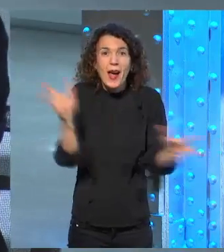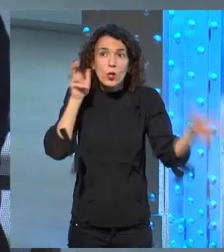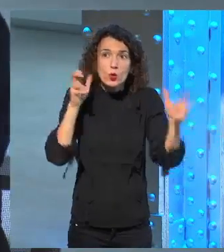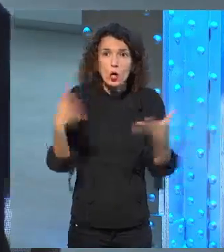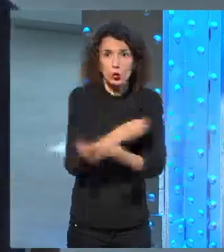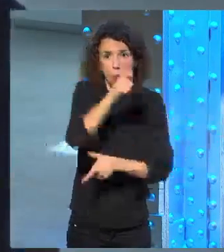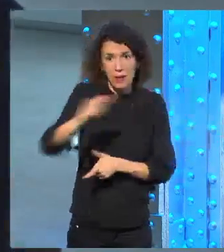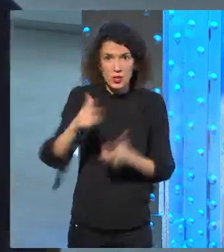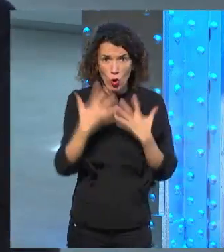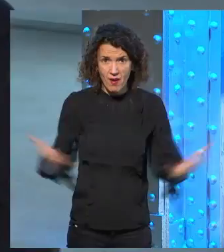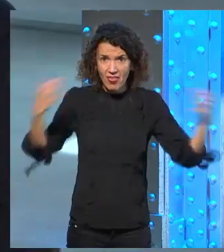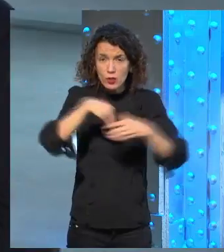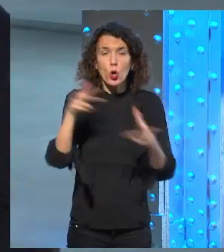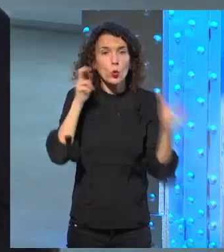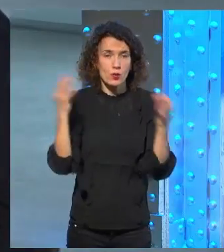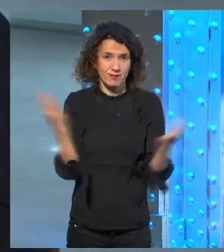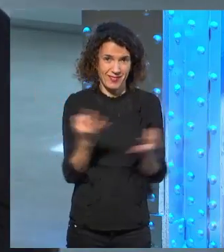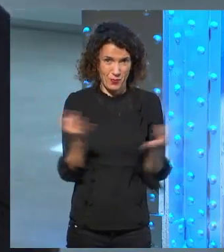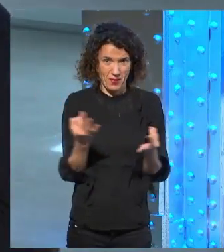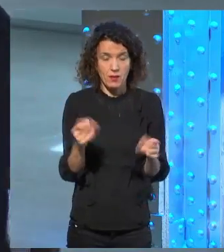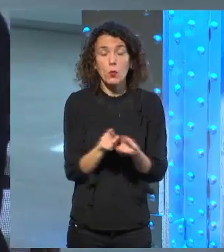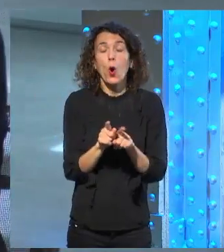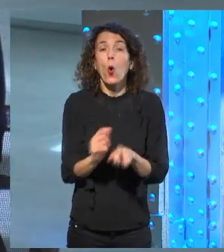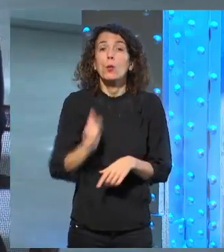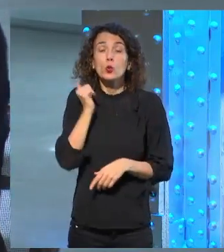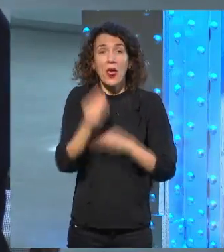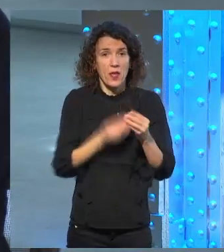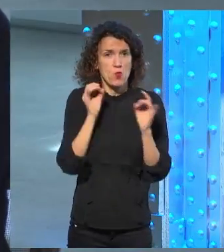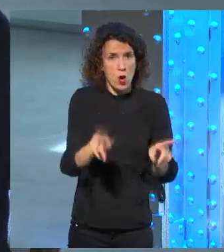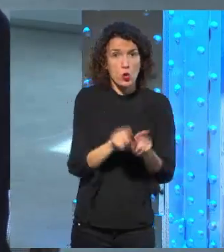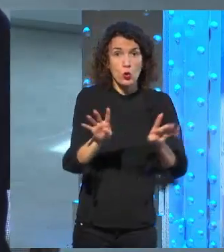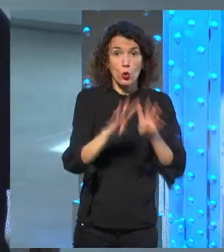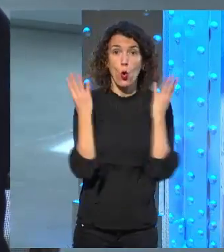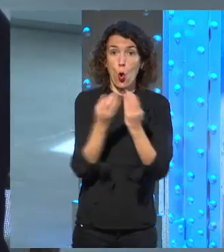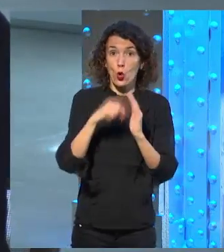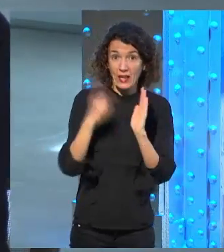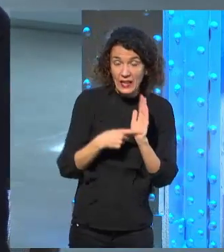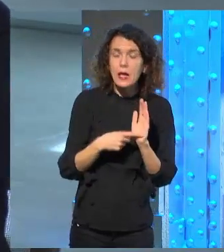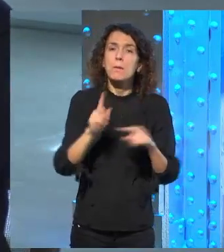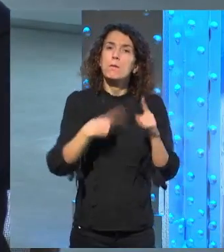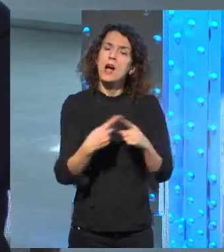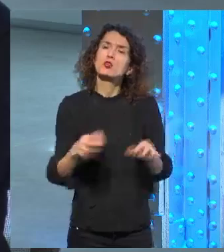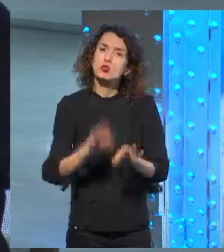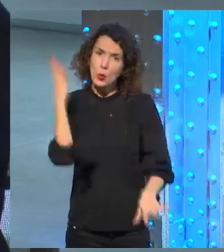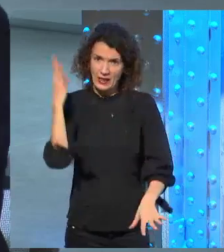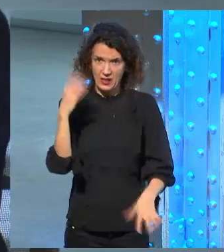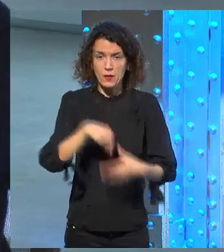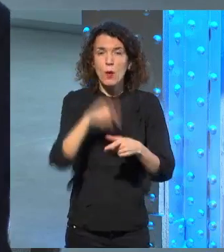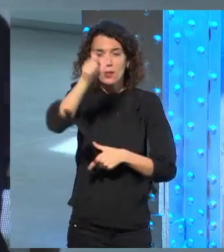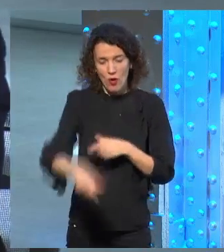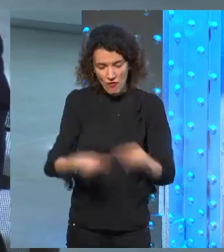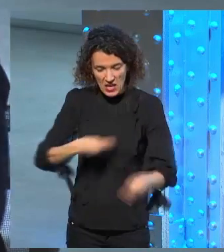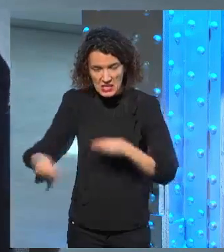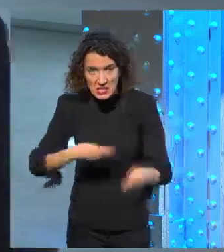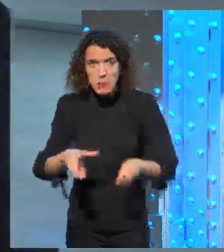de todos los que estamos interviniendo. Cuando tienes la oportunidad de hacer lo mismo con una orquesta, y además tienes la suerte de contar con alguien flexible